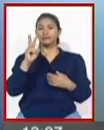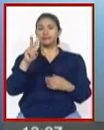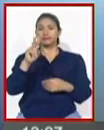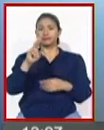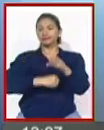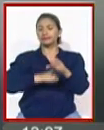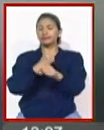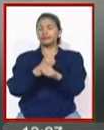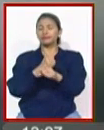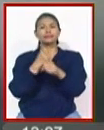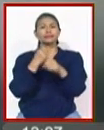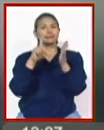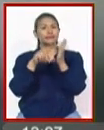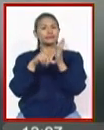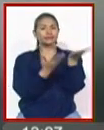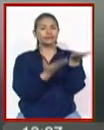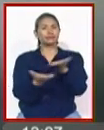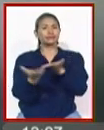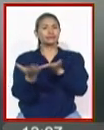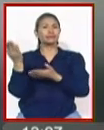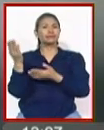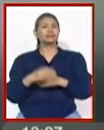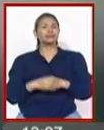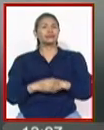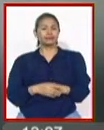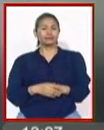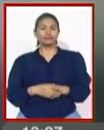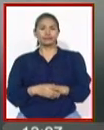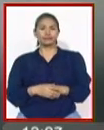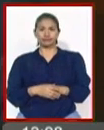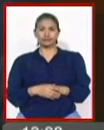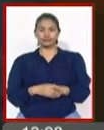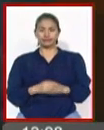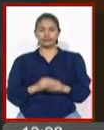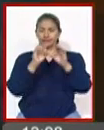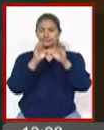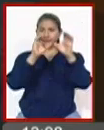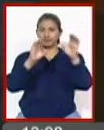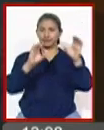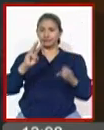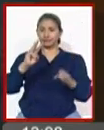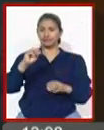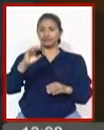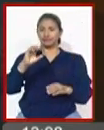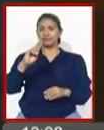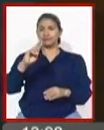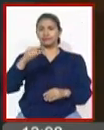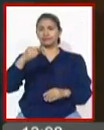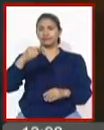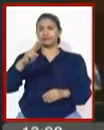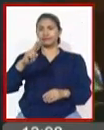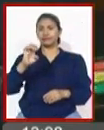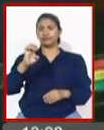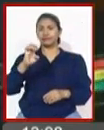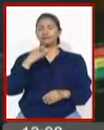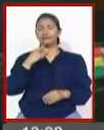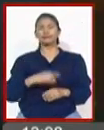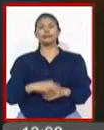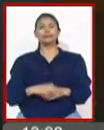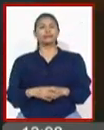aproximadamente y ha sido trasladada ya a la morgue del Hospital Municipal de Cotoca. Al conductor Aristóteles lo tenemos